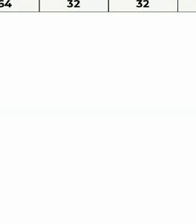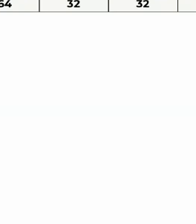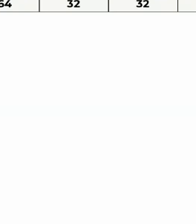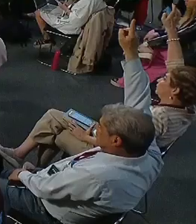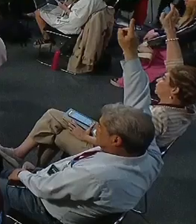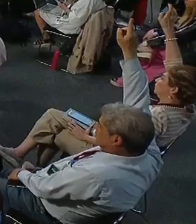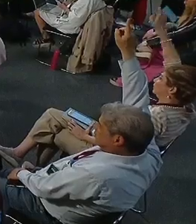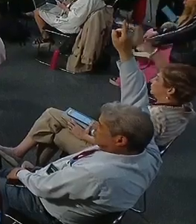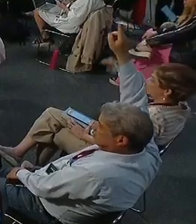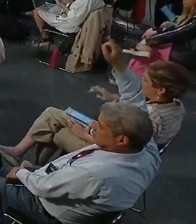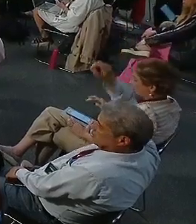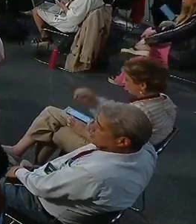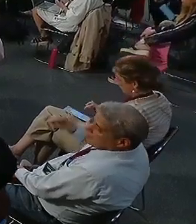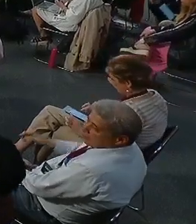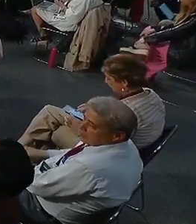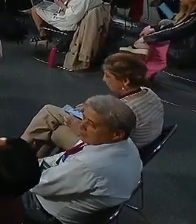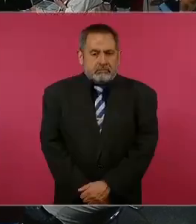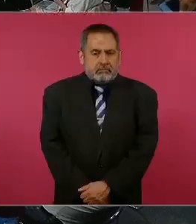Vámonos, aquí.